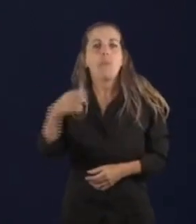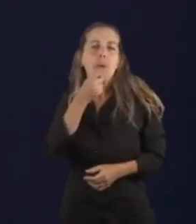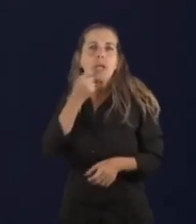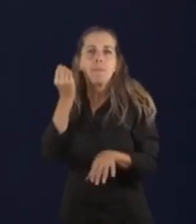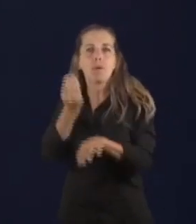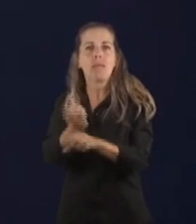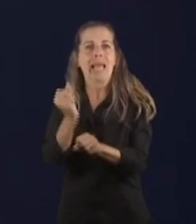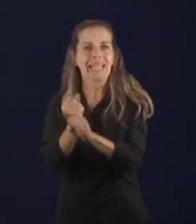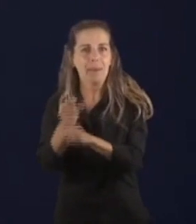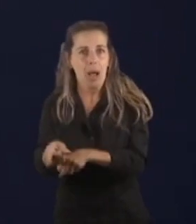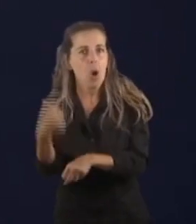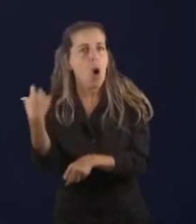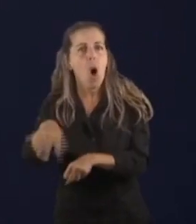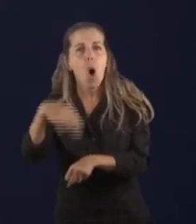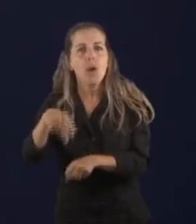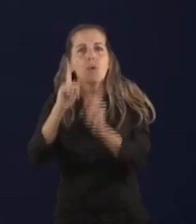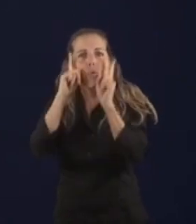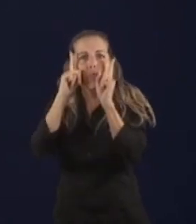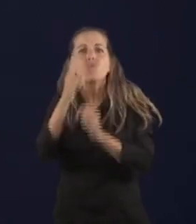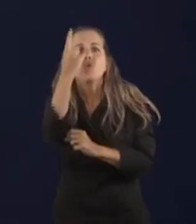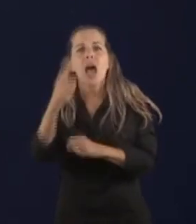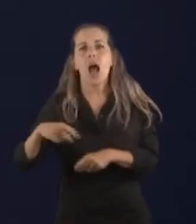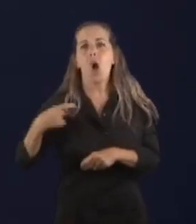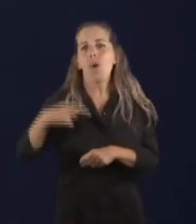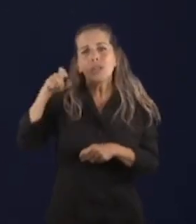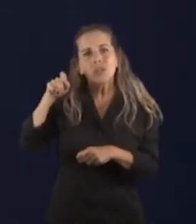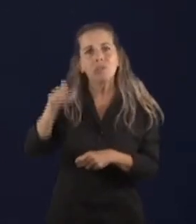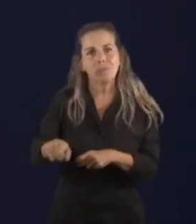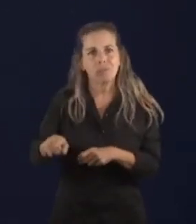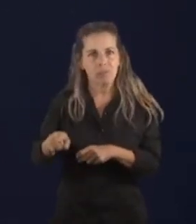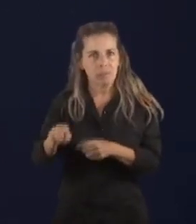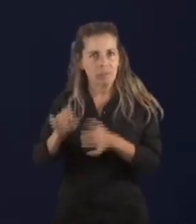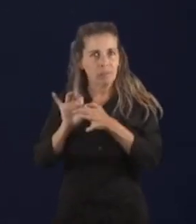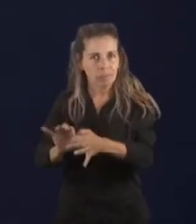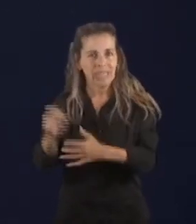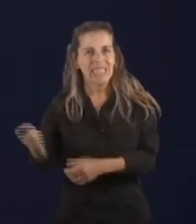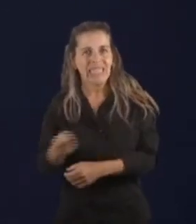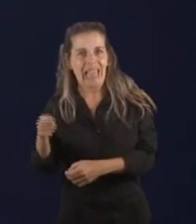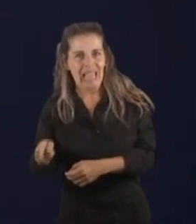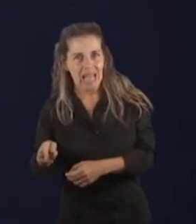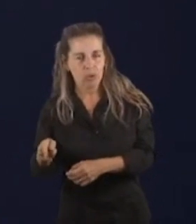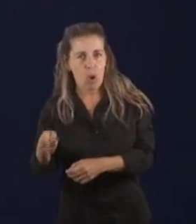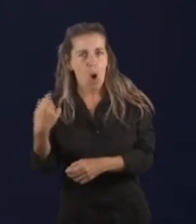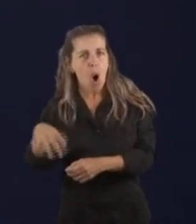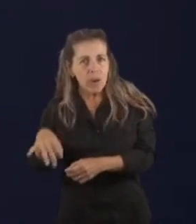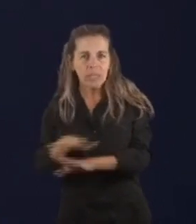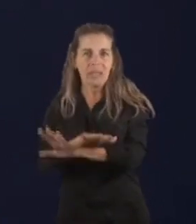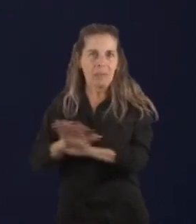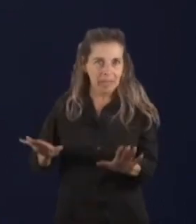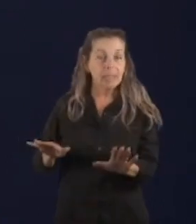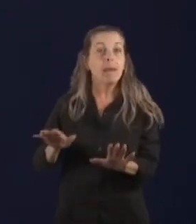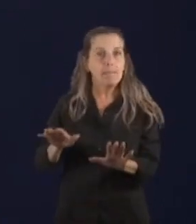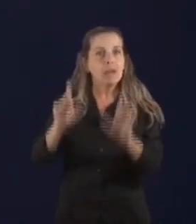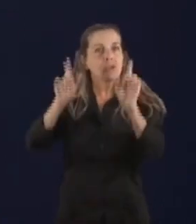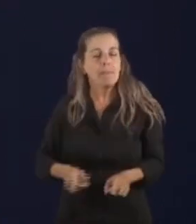y quedar preso de la obra social que corresponda al sindicato que ten nuclea Pero además que